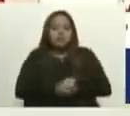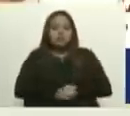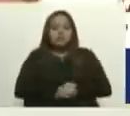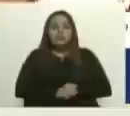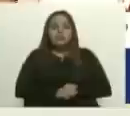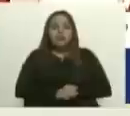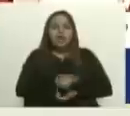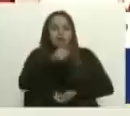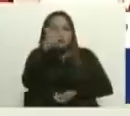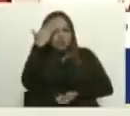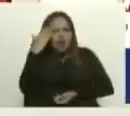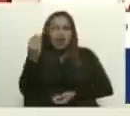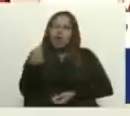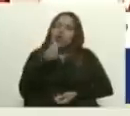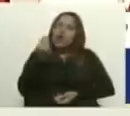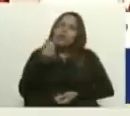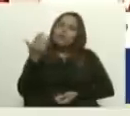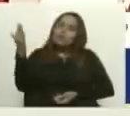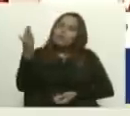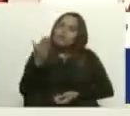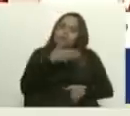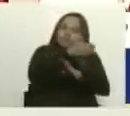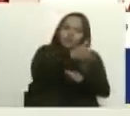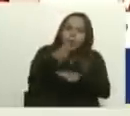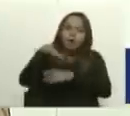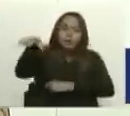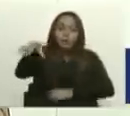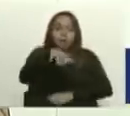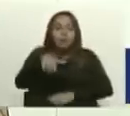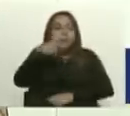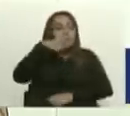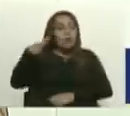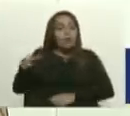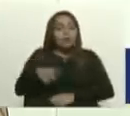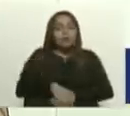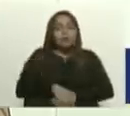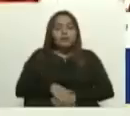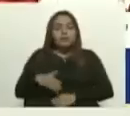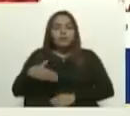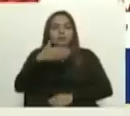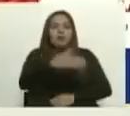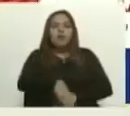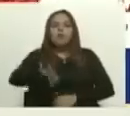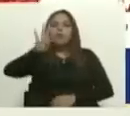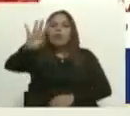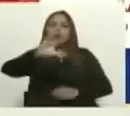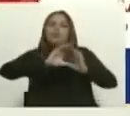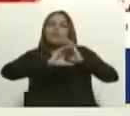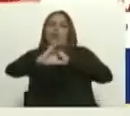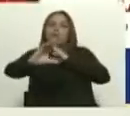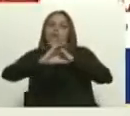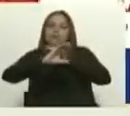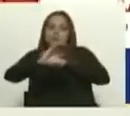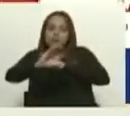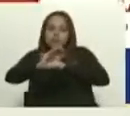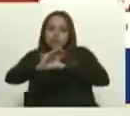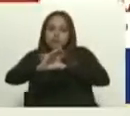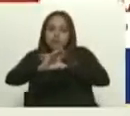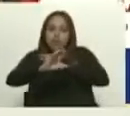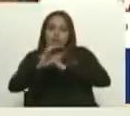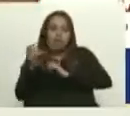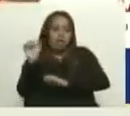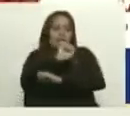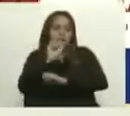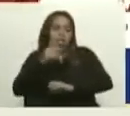sabes, Lisandro, cómo llegan ellos a los pueblos, ¿verdad? Ellos van con 4 autobuses y llegan a